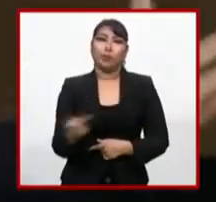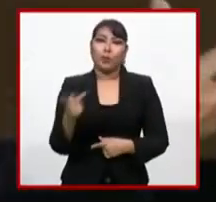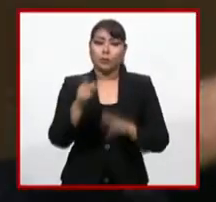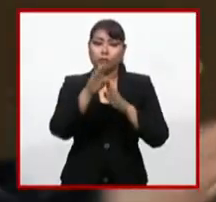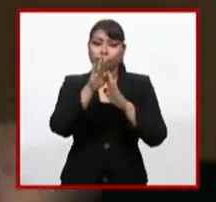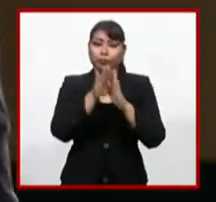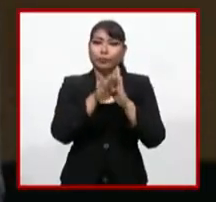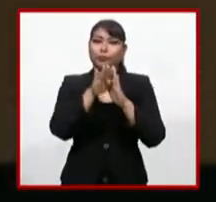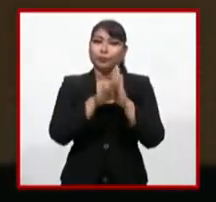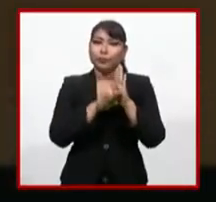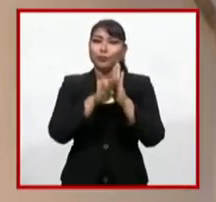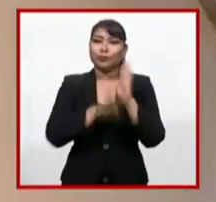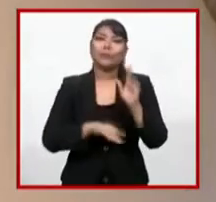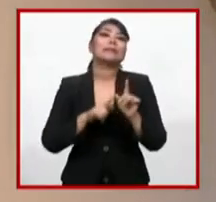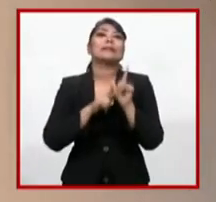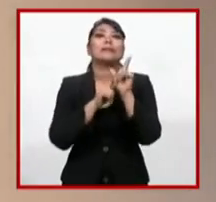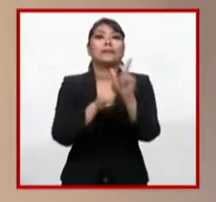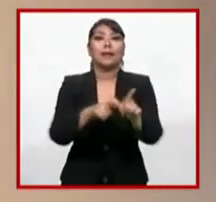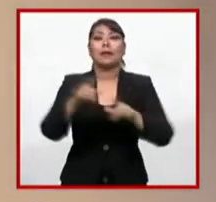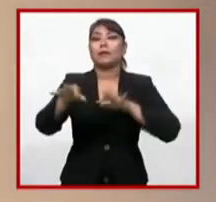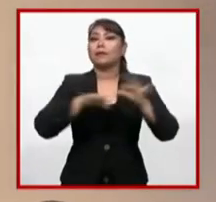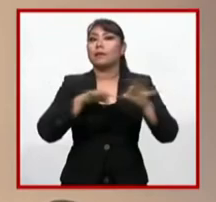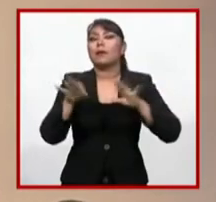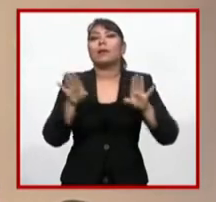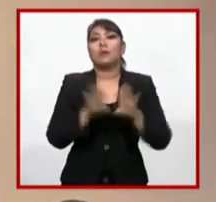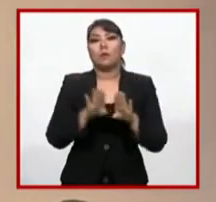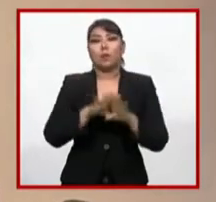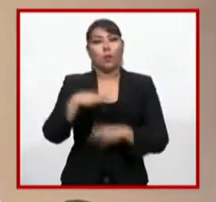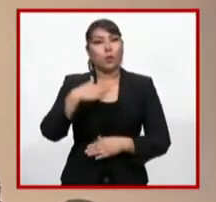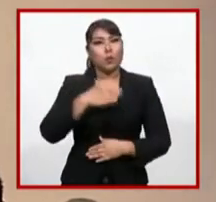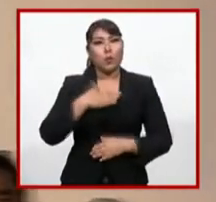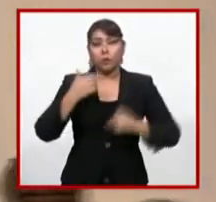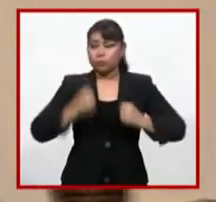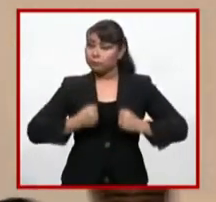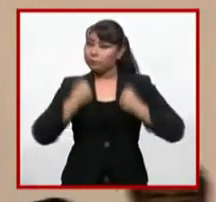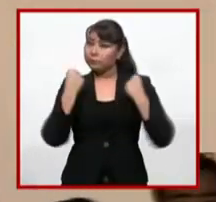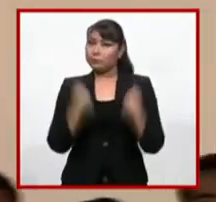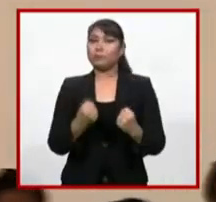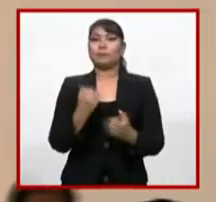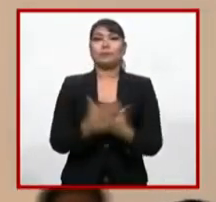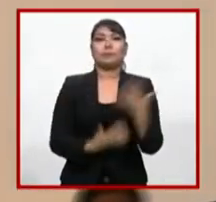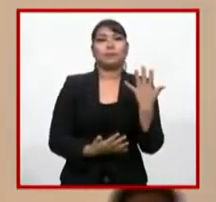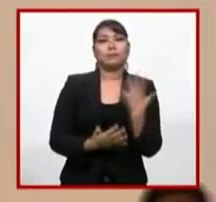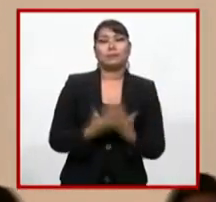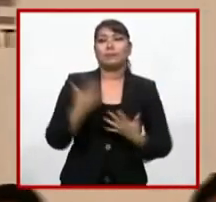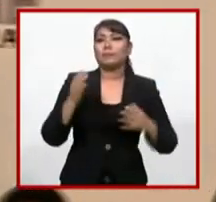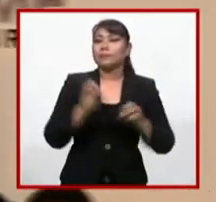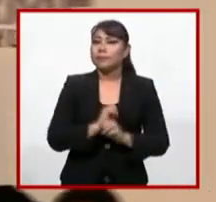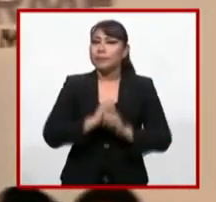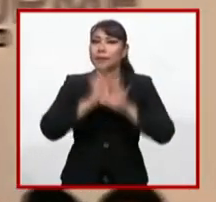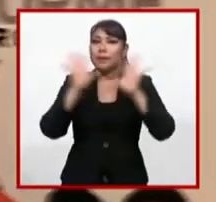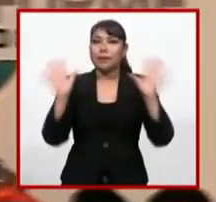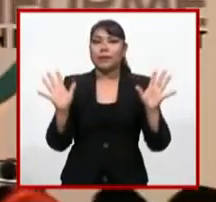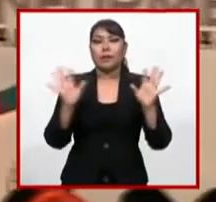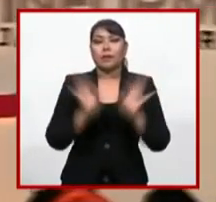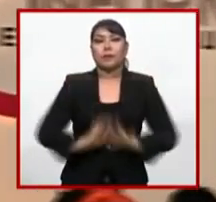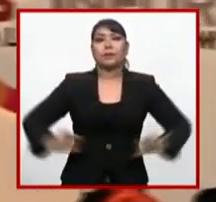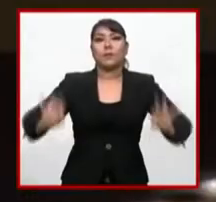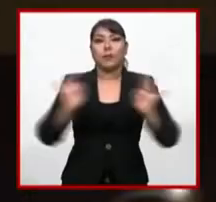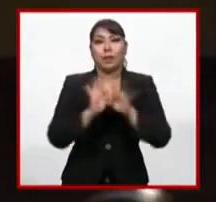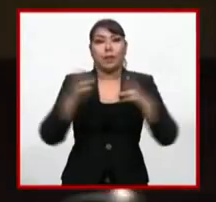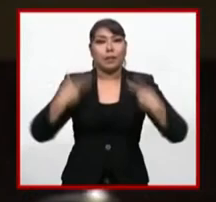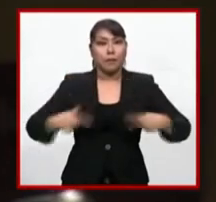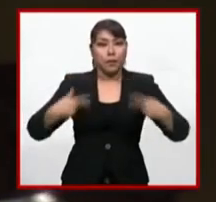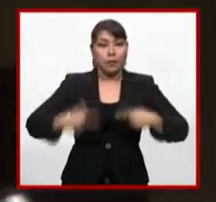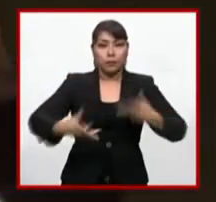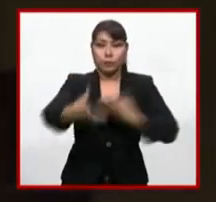yo estoy convencido que la mejor manera de hacerlo es teniendo claro que la mejor política social